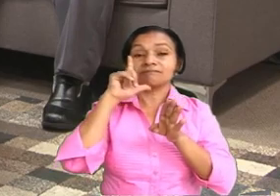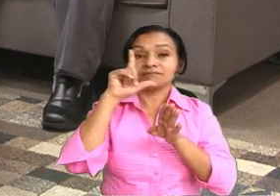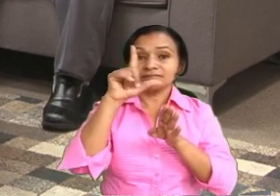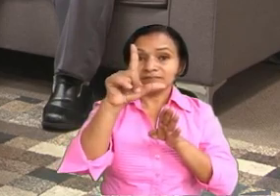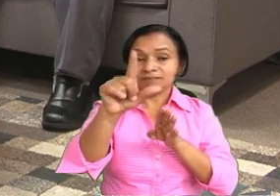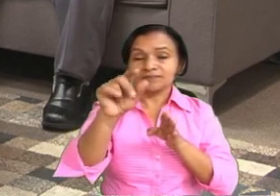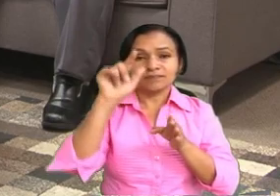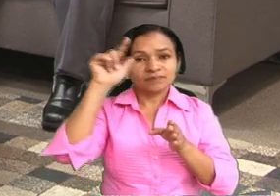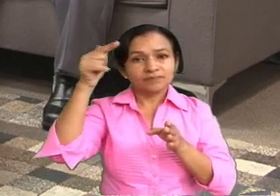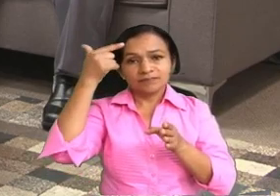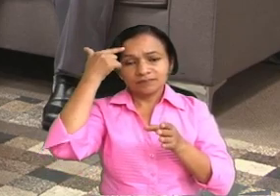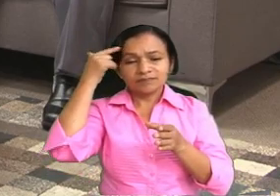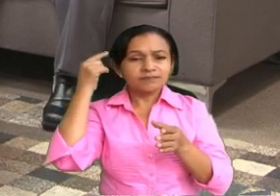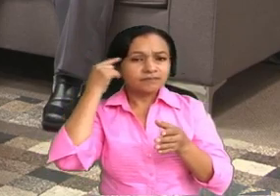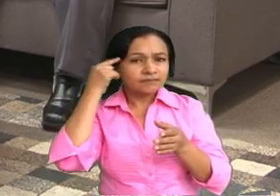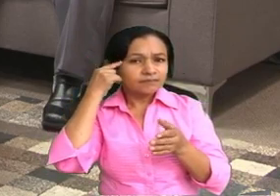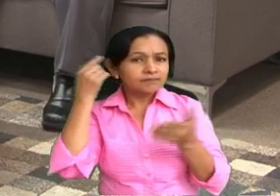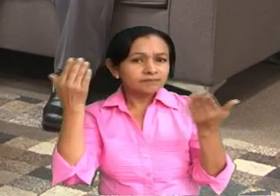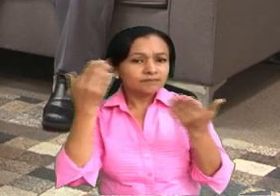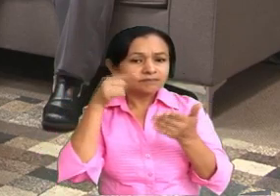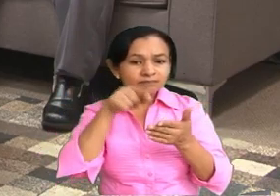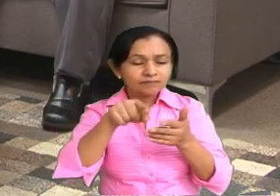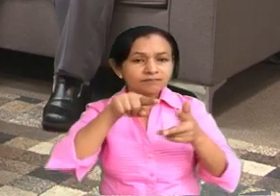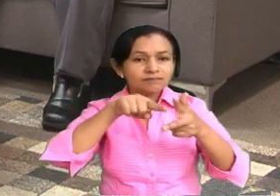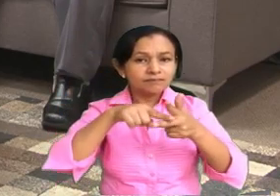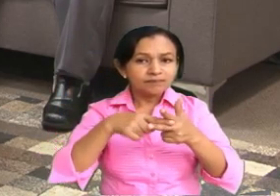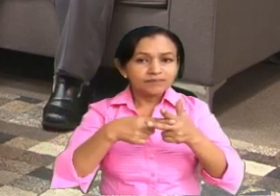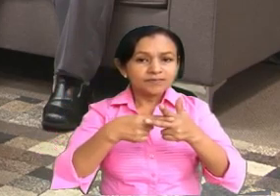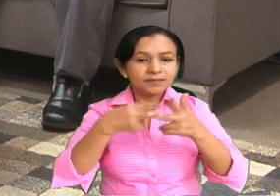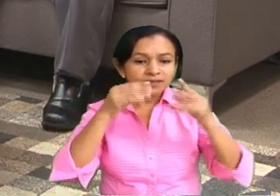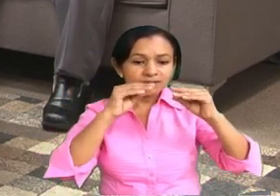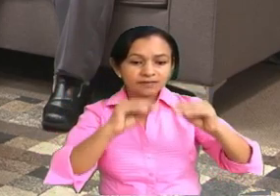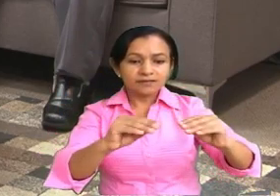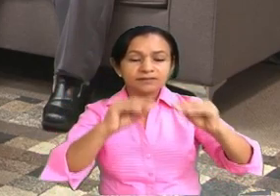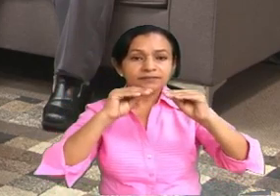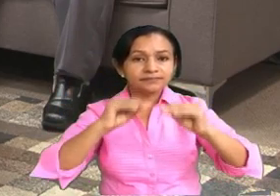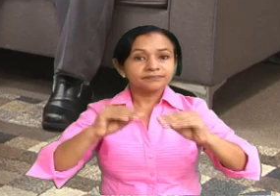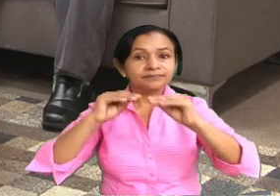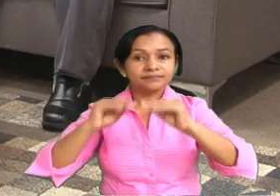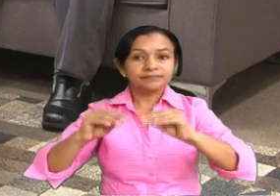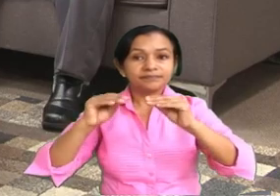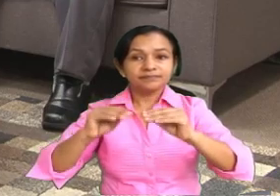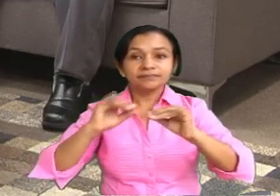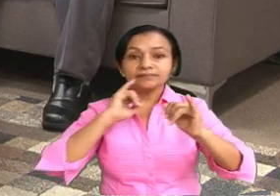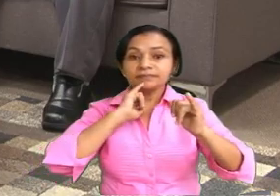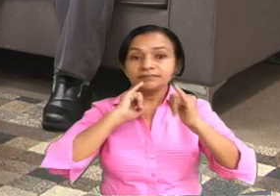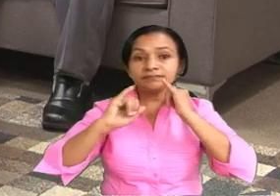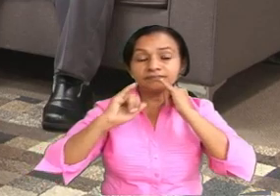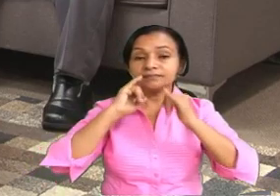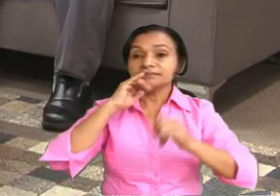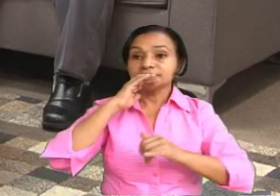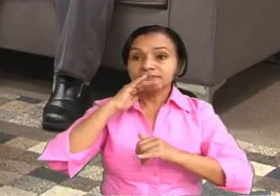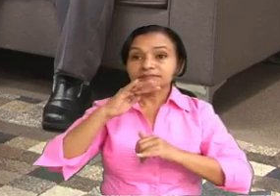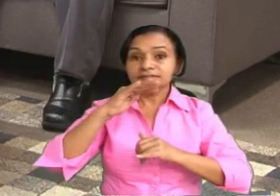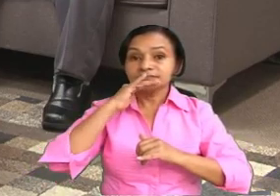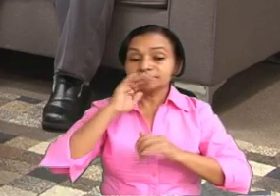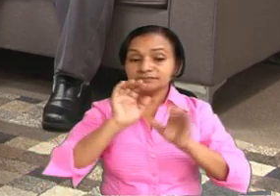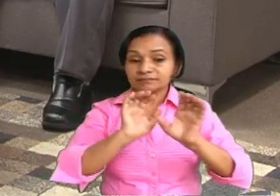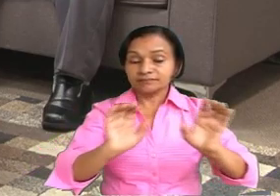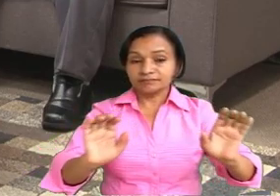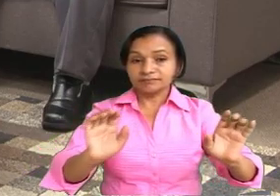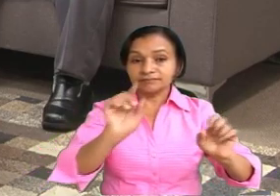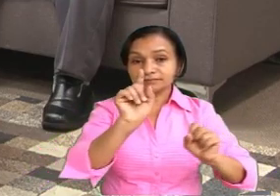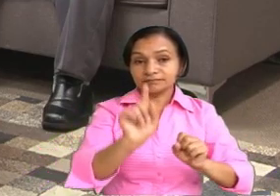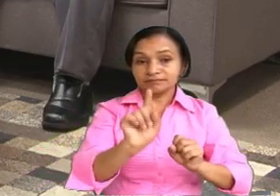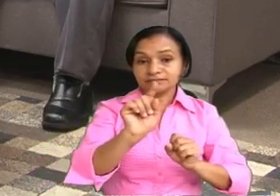nuestro gobierno piensa de ir transmitiendo conocimiento en este idioma del inglés a los niños de primer